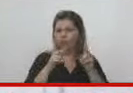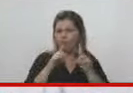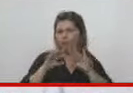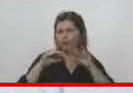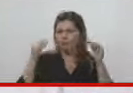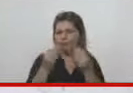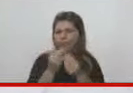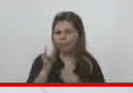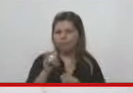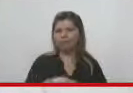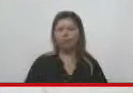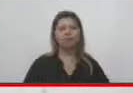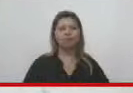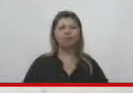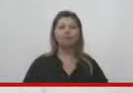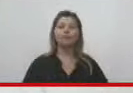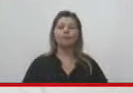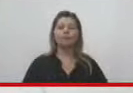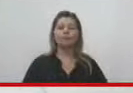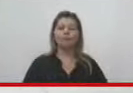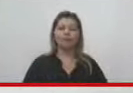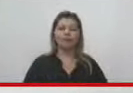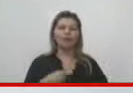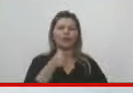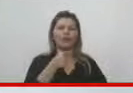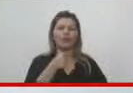trato de redondear, senador Leavy, así no saco su...